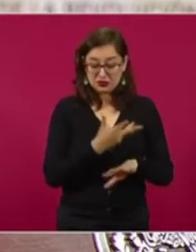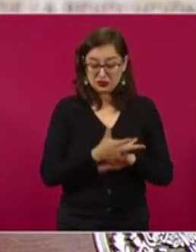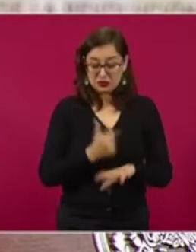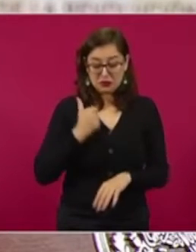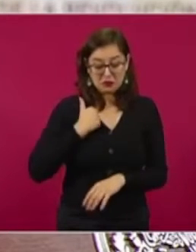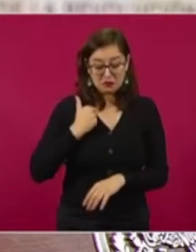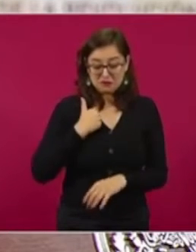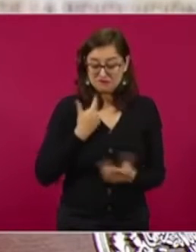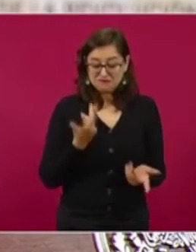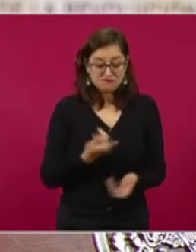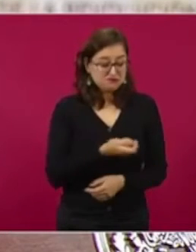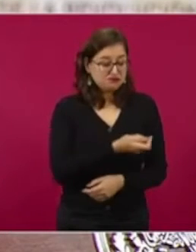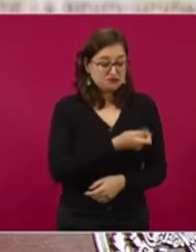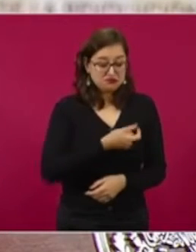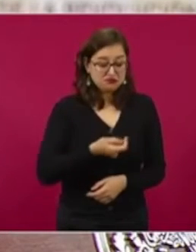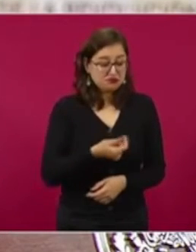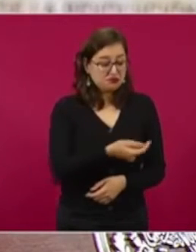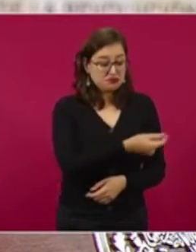Canadá, claro.